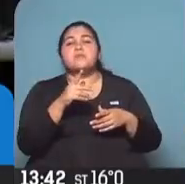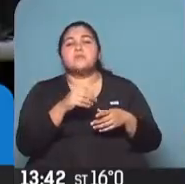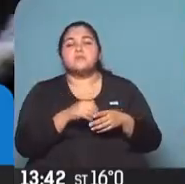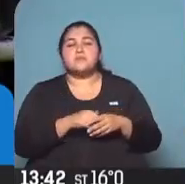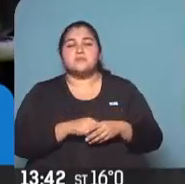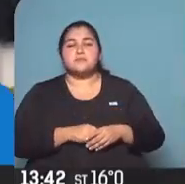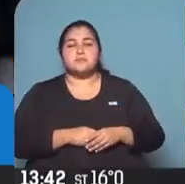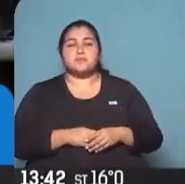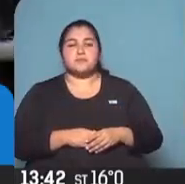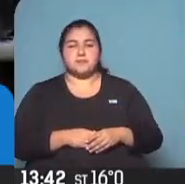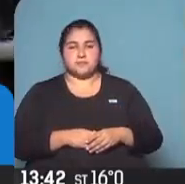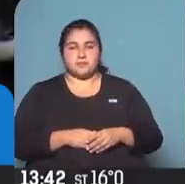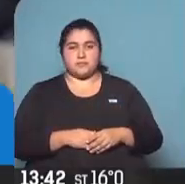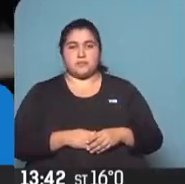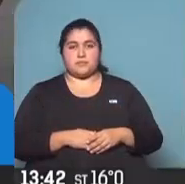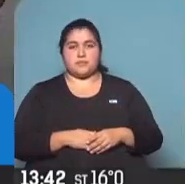ovación